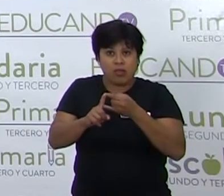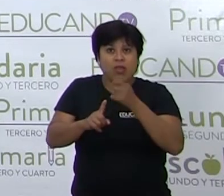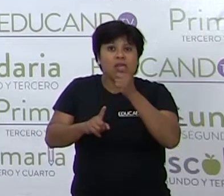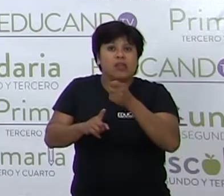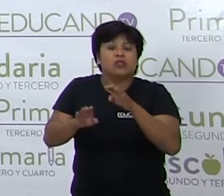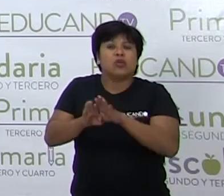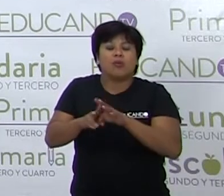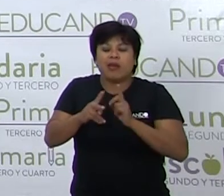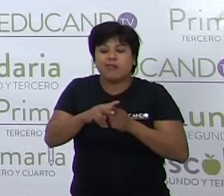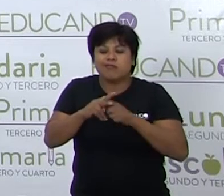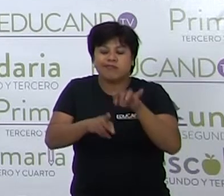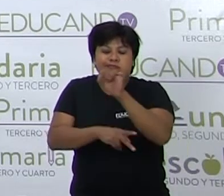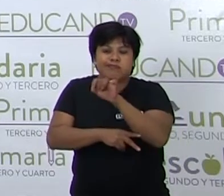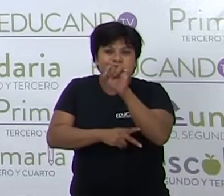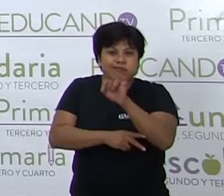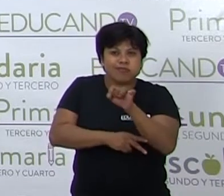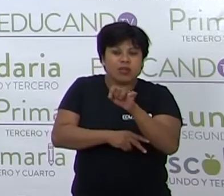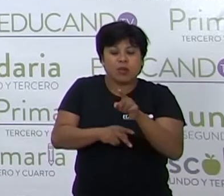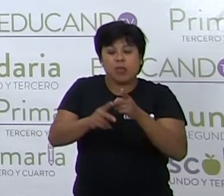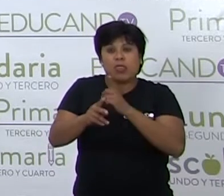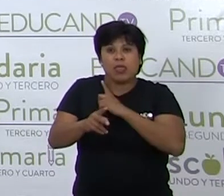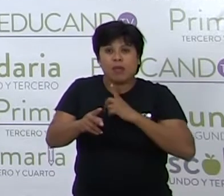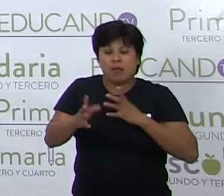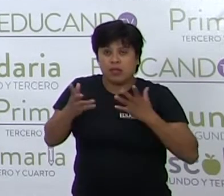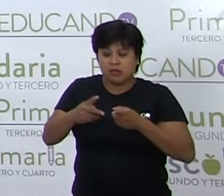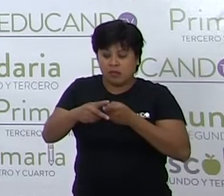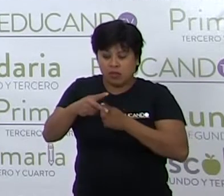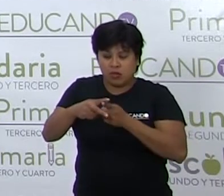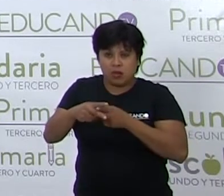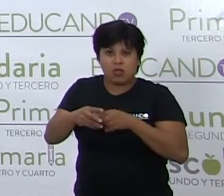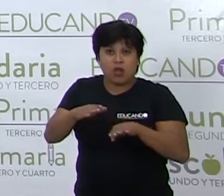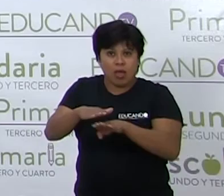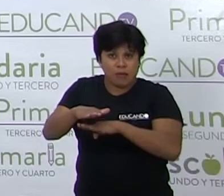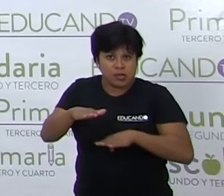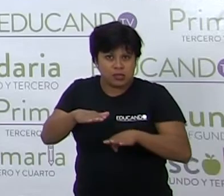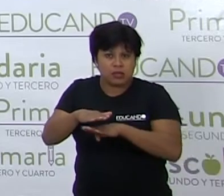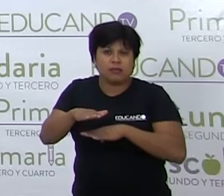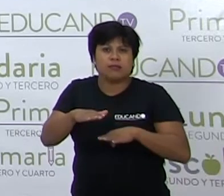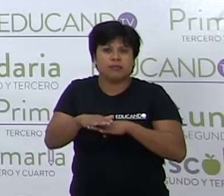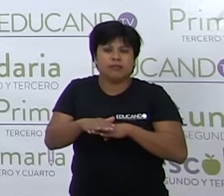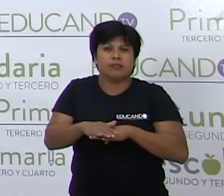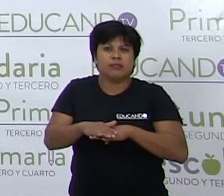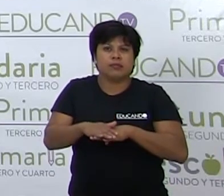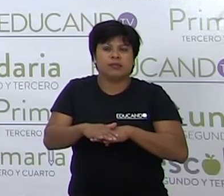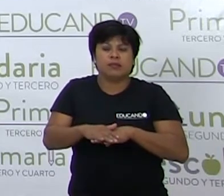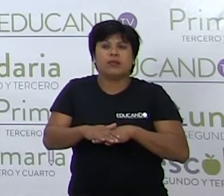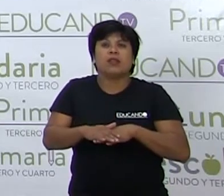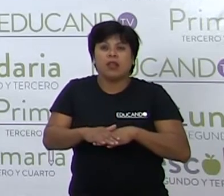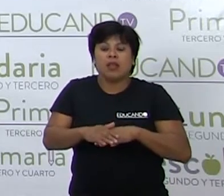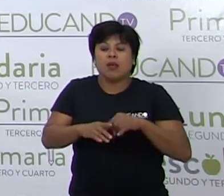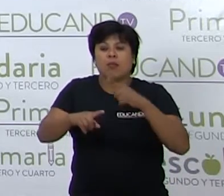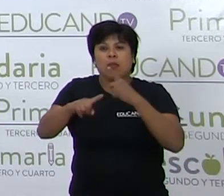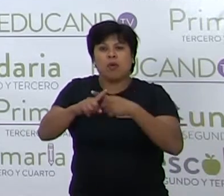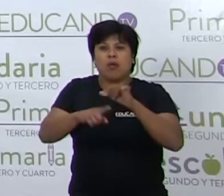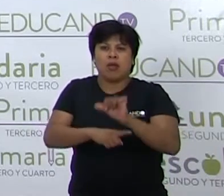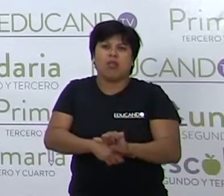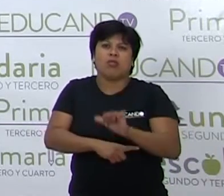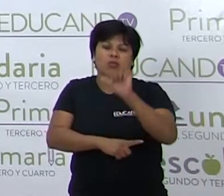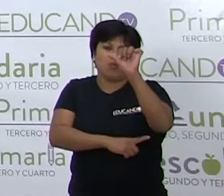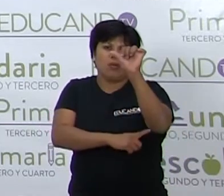calcula multiplicando la base por la altura